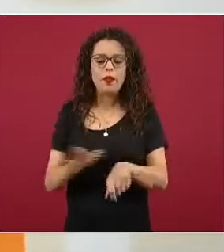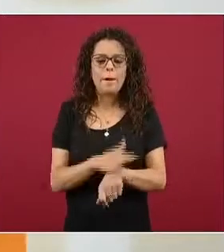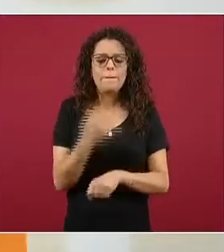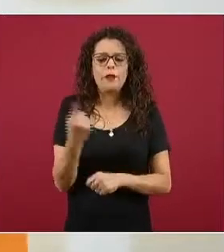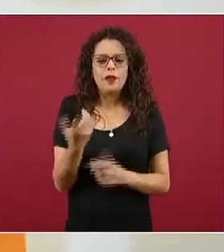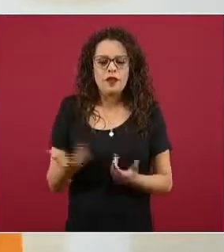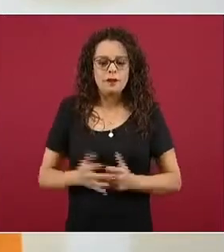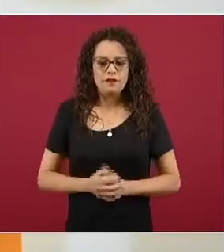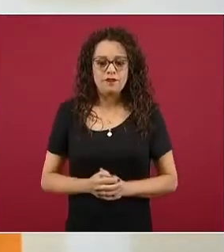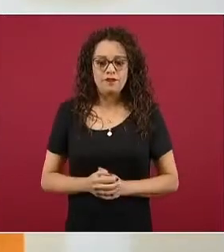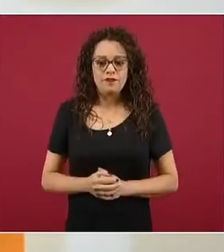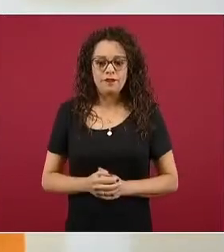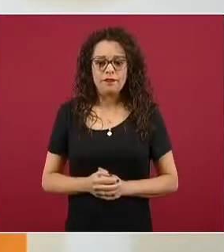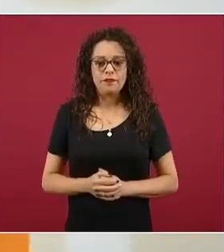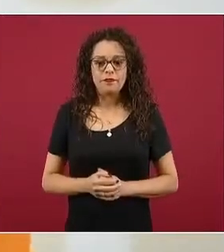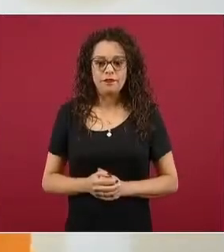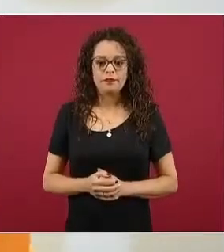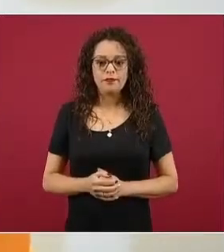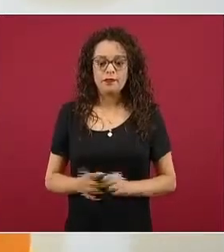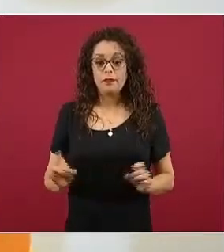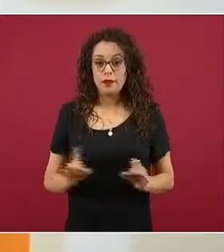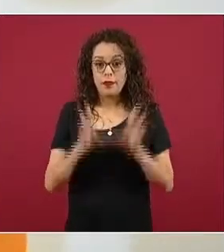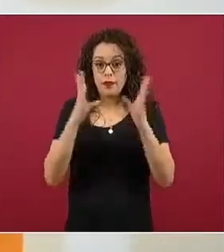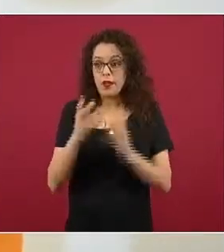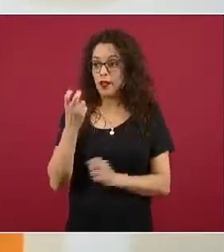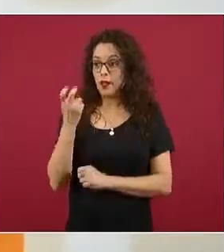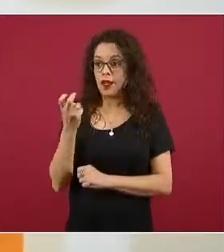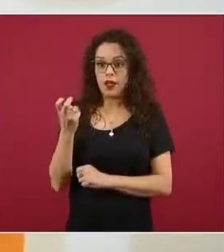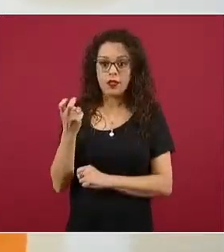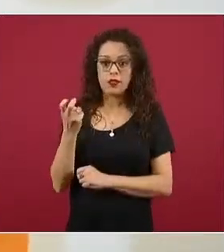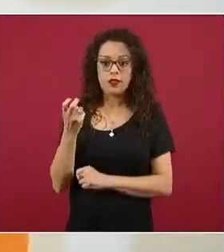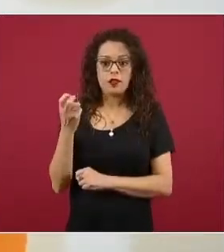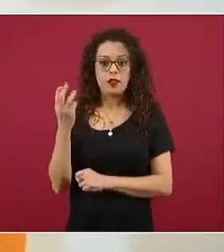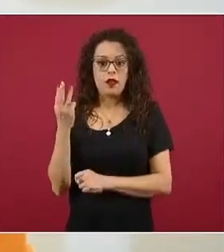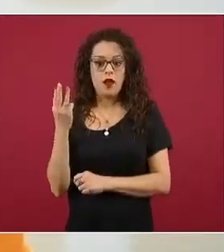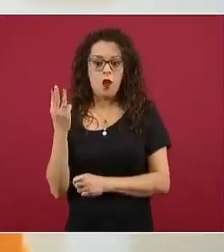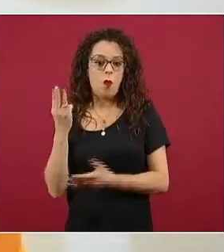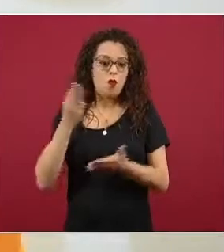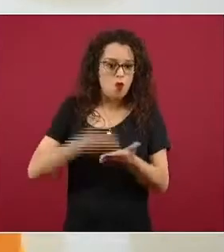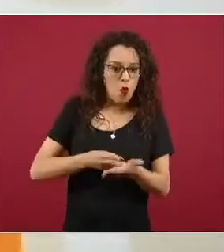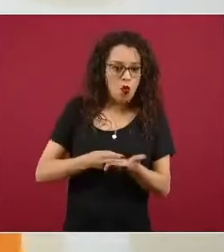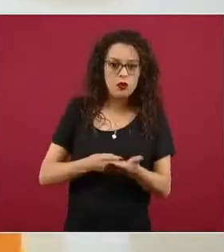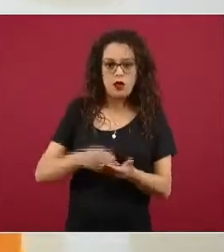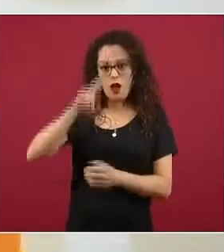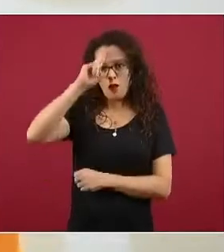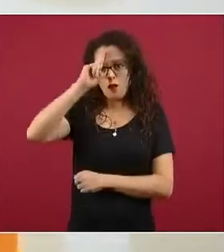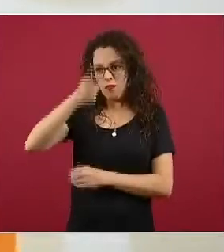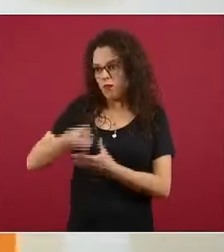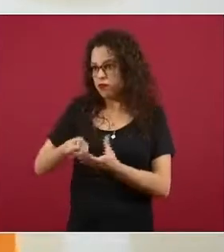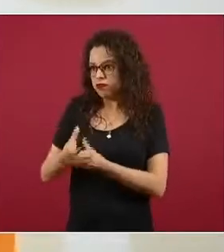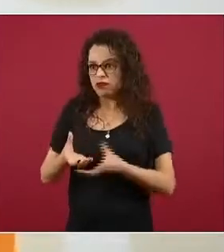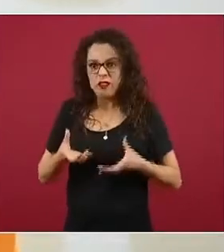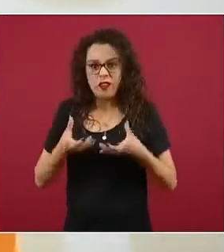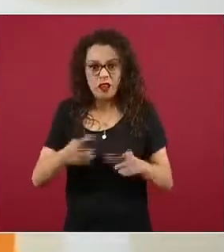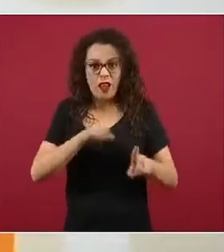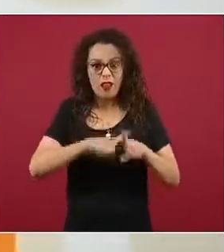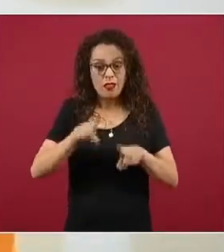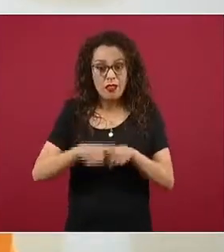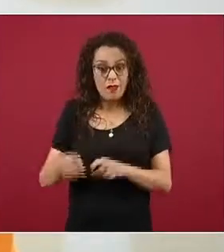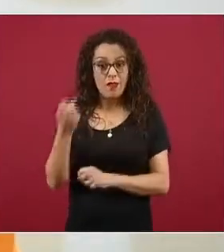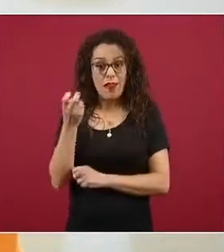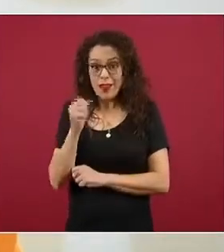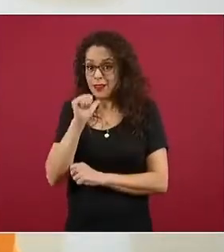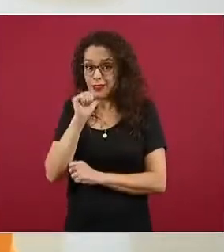sin toque de queda, sin multas, sin acciones coercitivas, la Ciudad de México